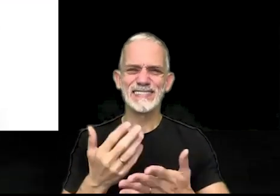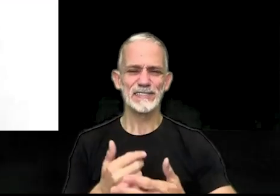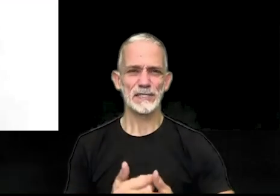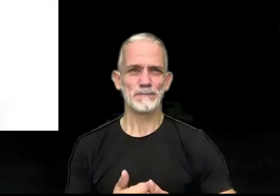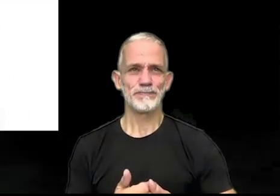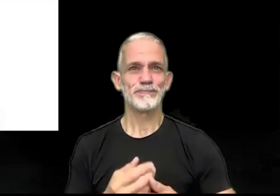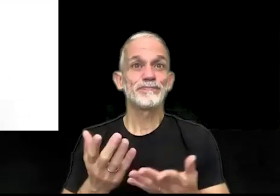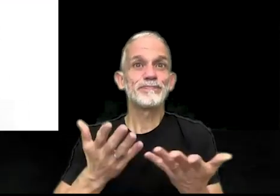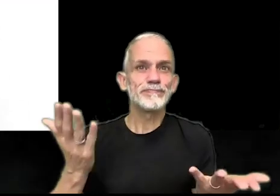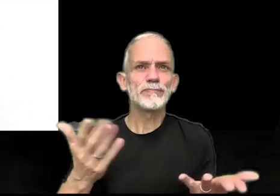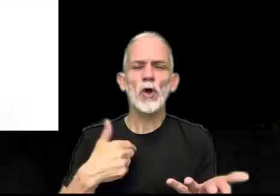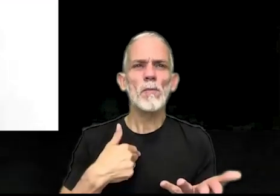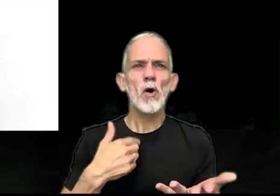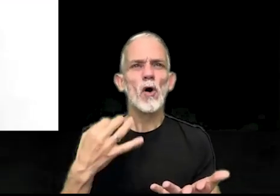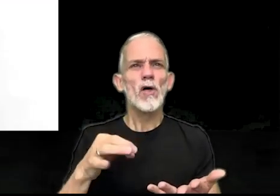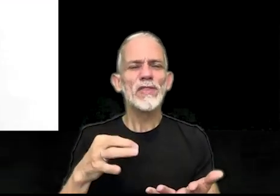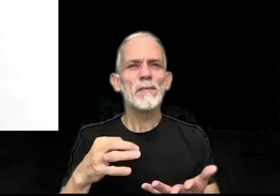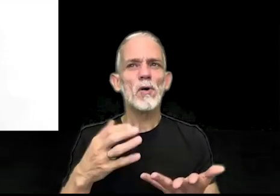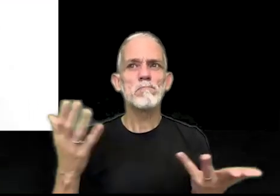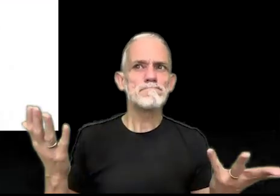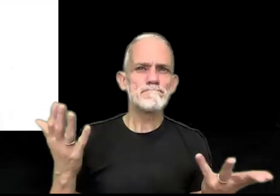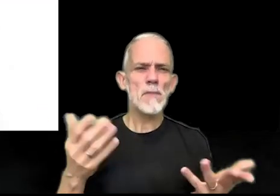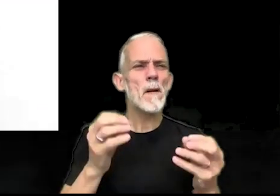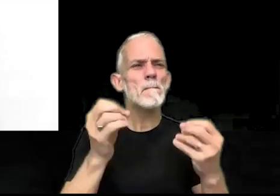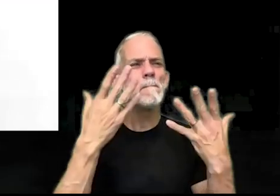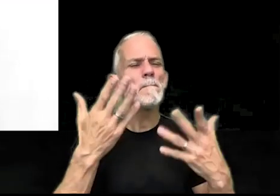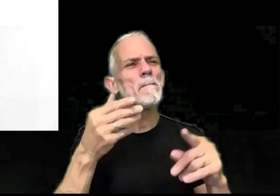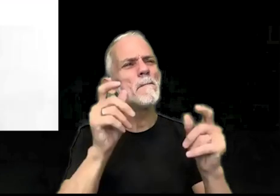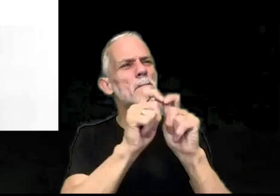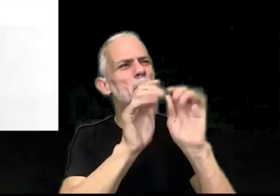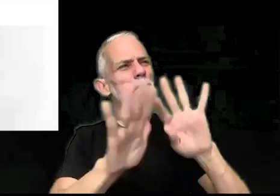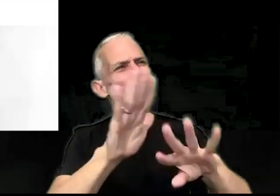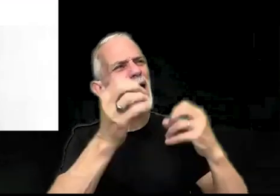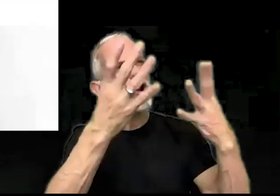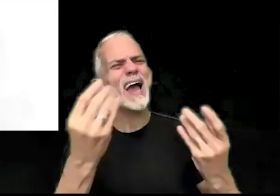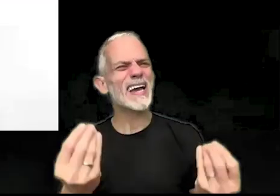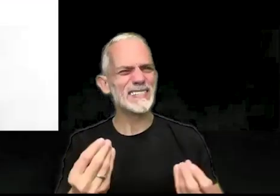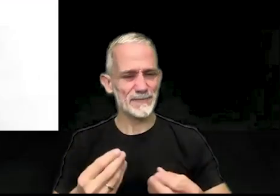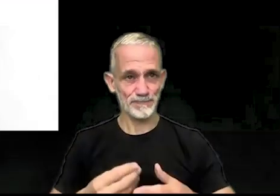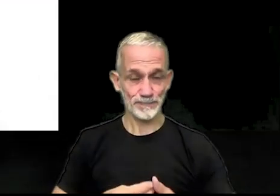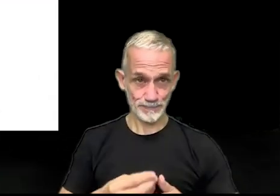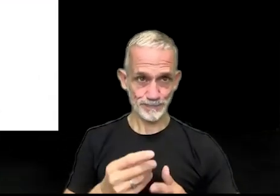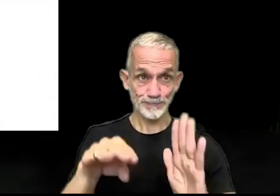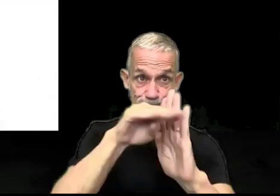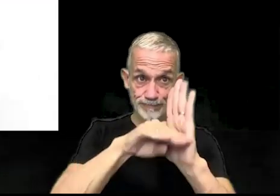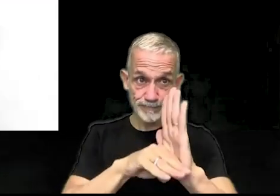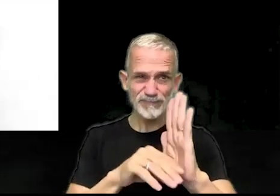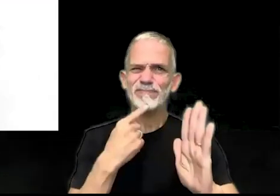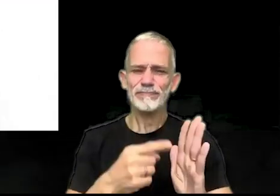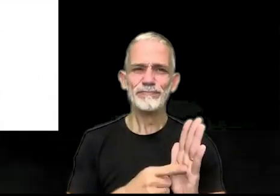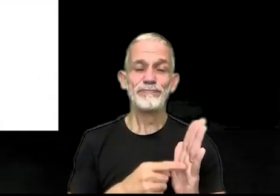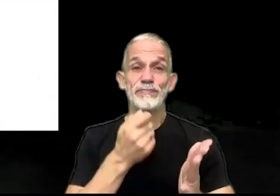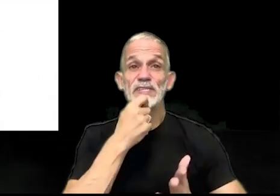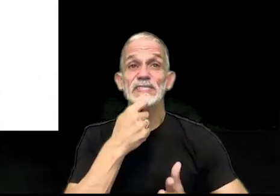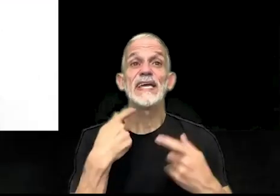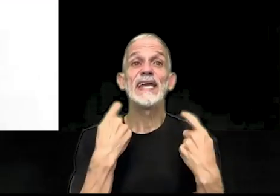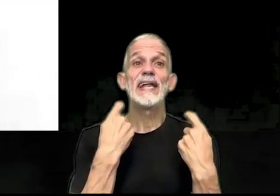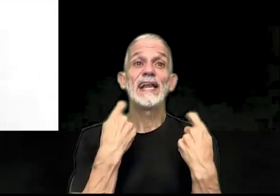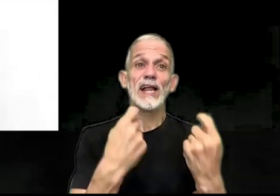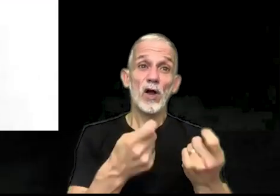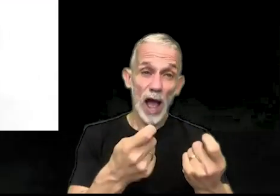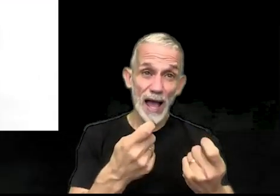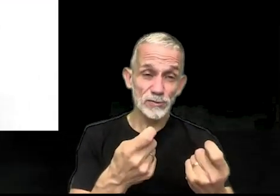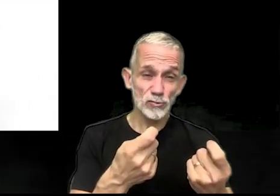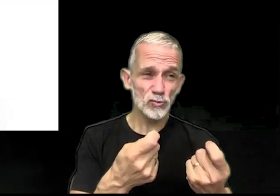cómo debo reconocer una mejora. La norma nos dice que si el costo